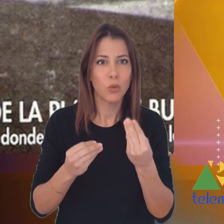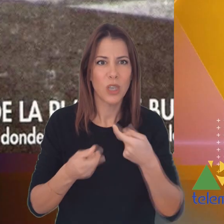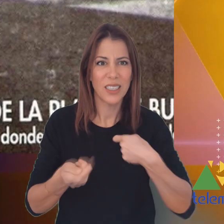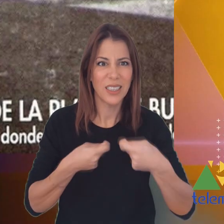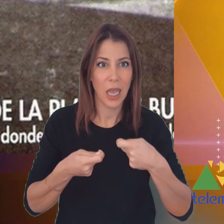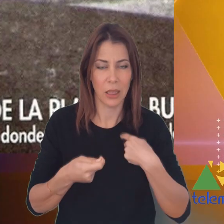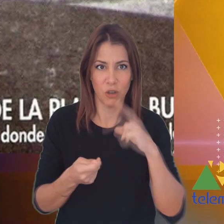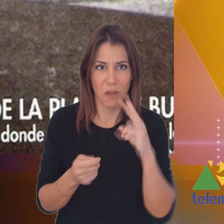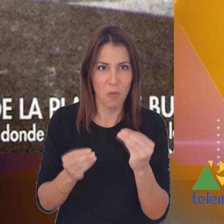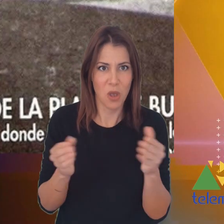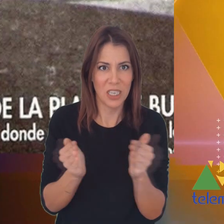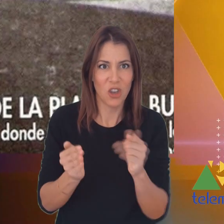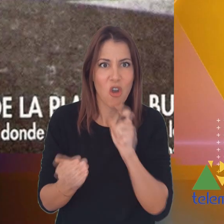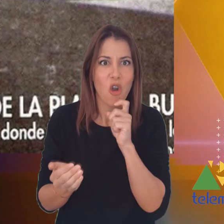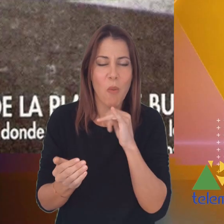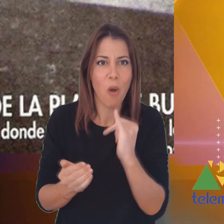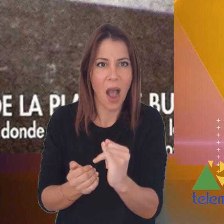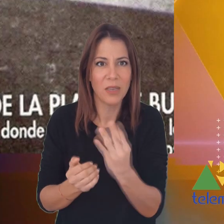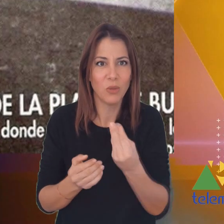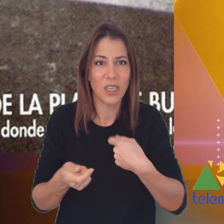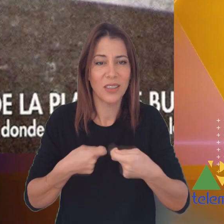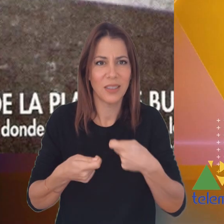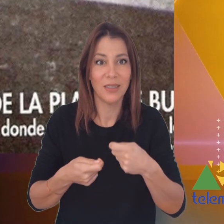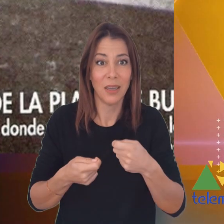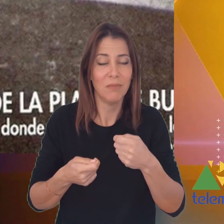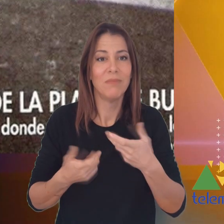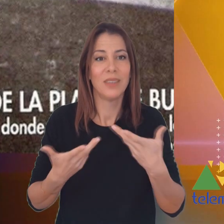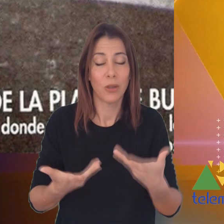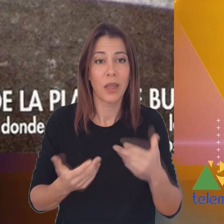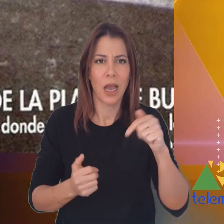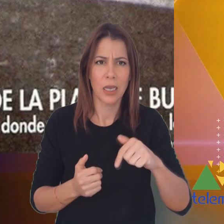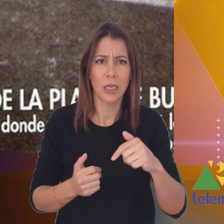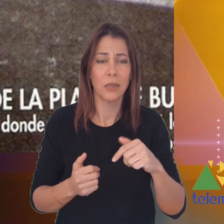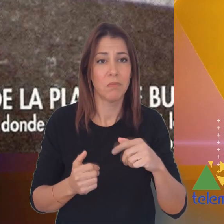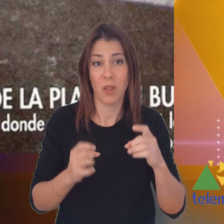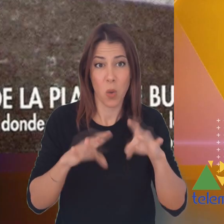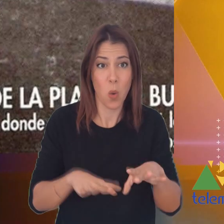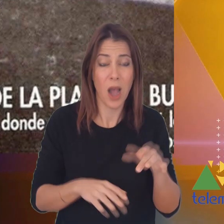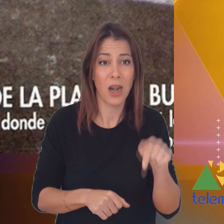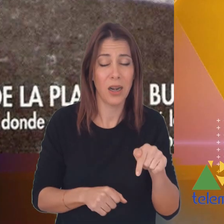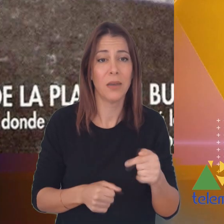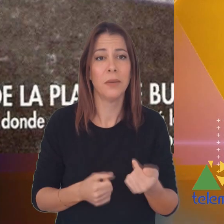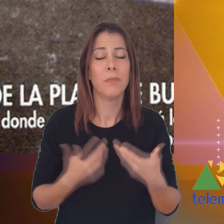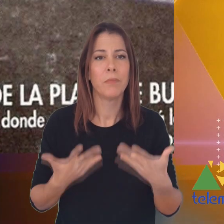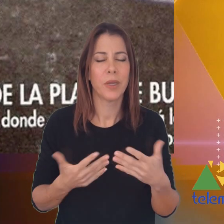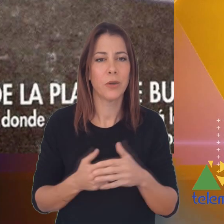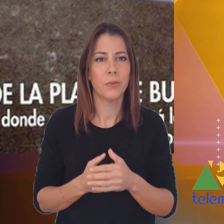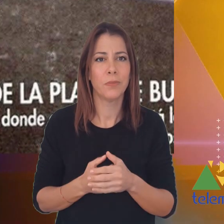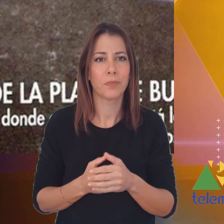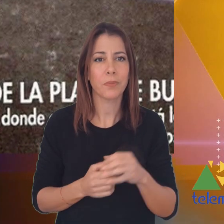con los chicos que es, el centímetro cuadrado, es una casa impresionante, la cantidad de tiendas, y aquí pasaba igual, ¿no? Y era